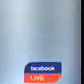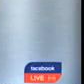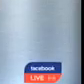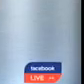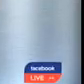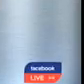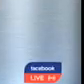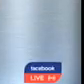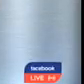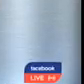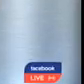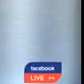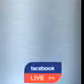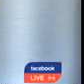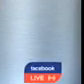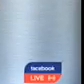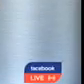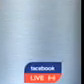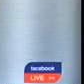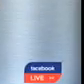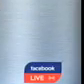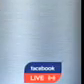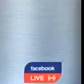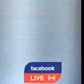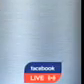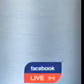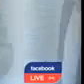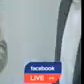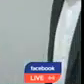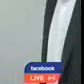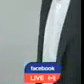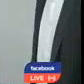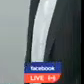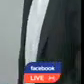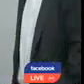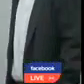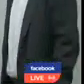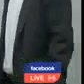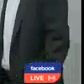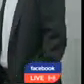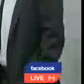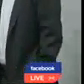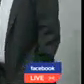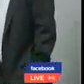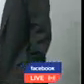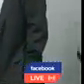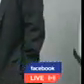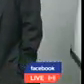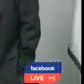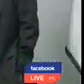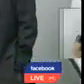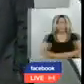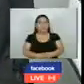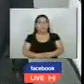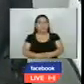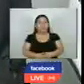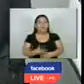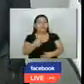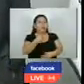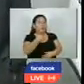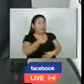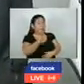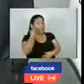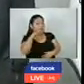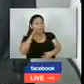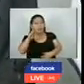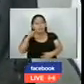Así es, buenas noches, Roxana. Nos encontramos en las instalaciones del Tribunal Supremo Electoral. A mi lado tengo al magistrado propietario Guillermo Wallman,